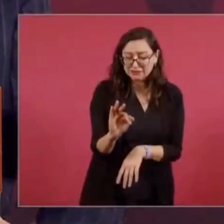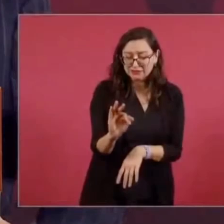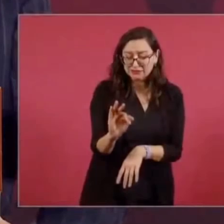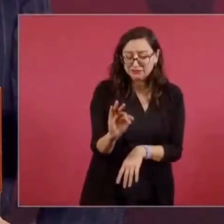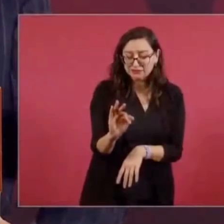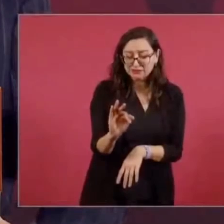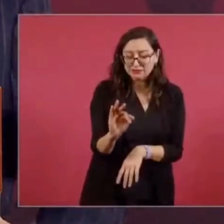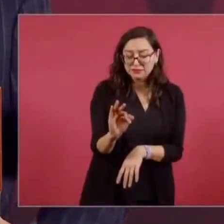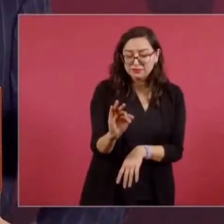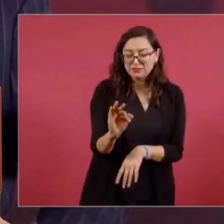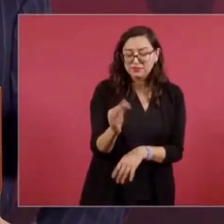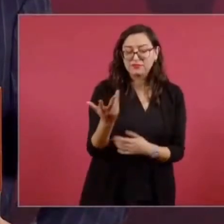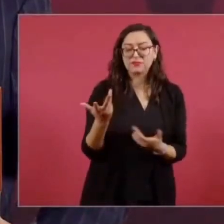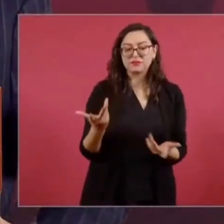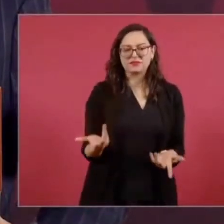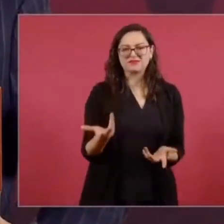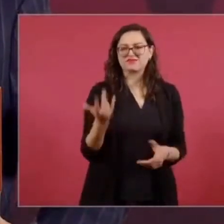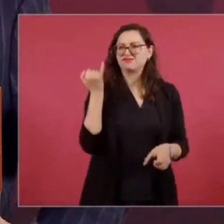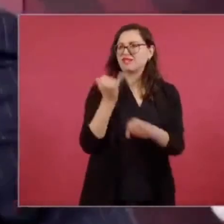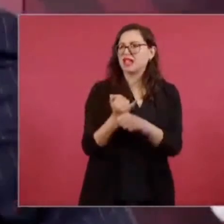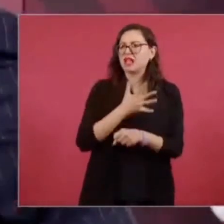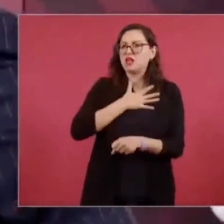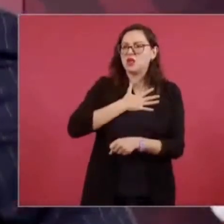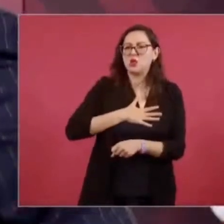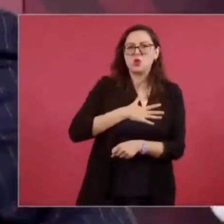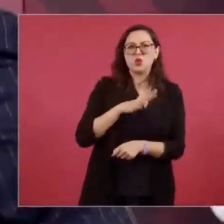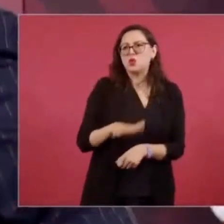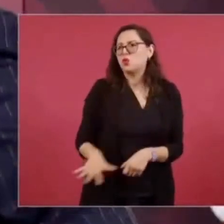esa realidad de injusticia